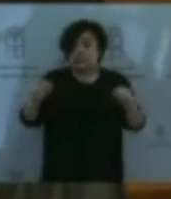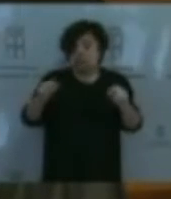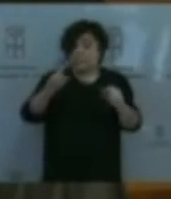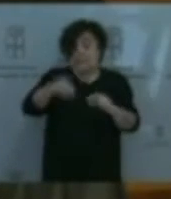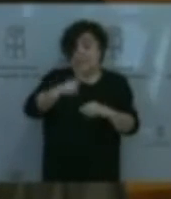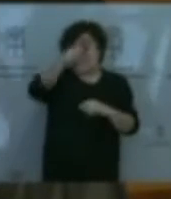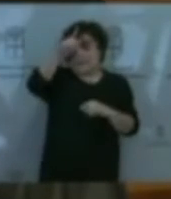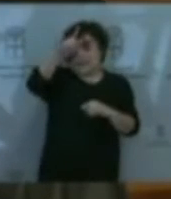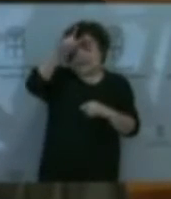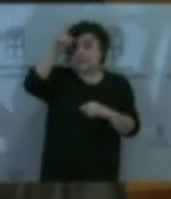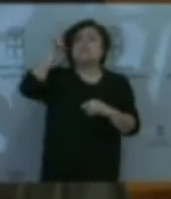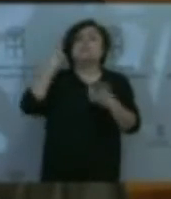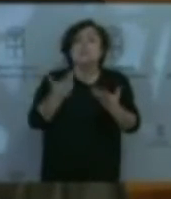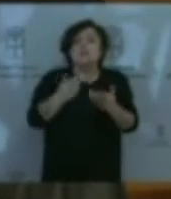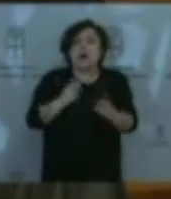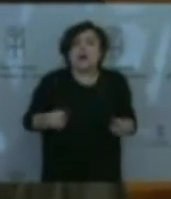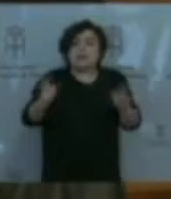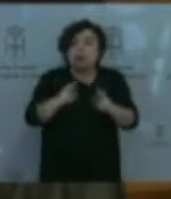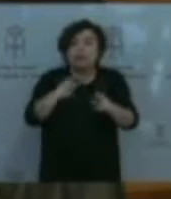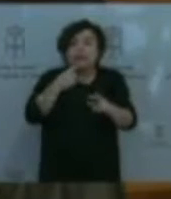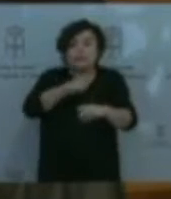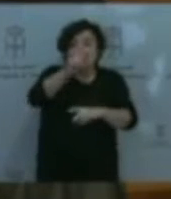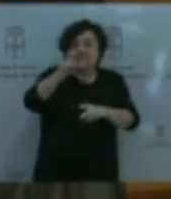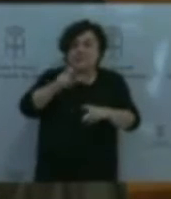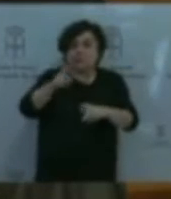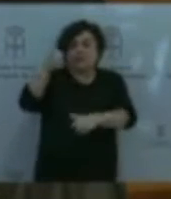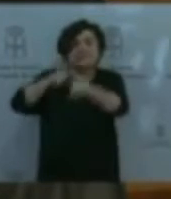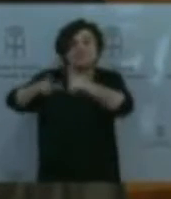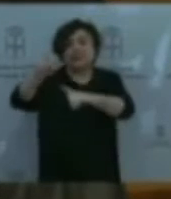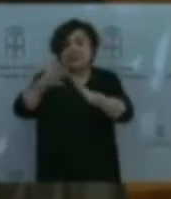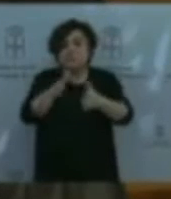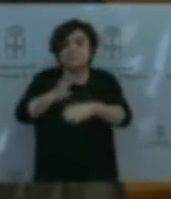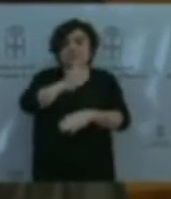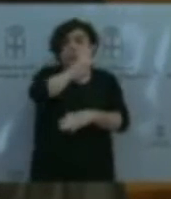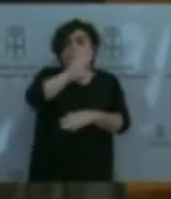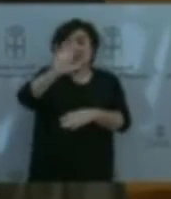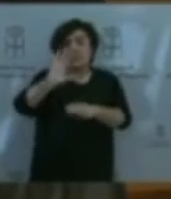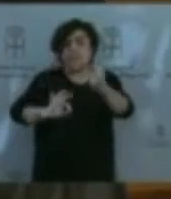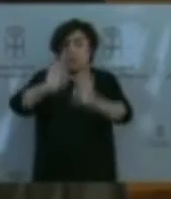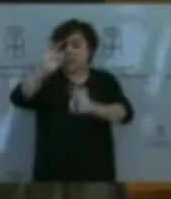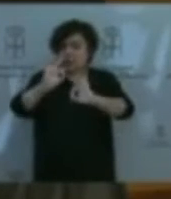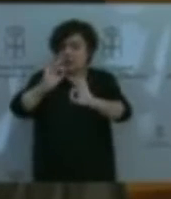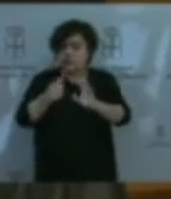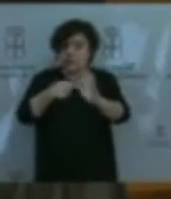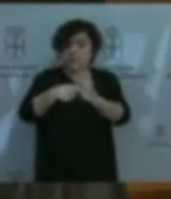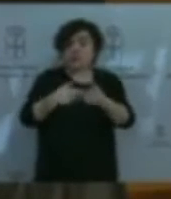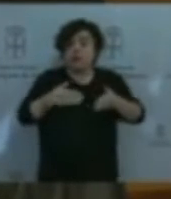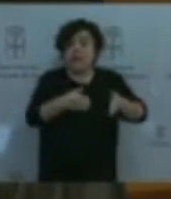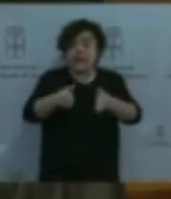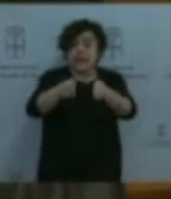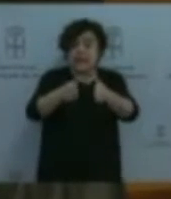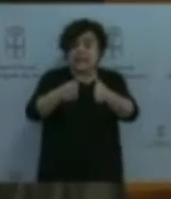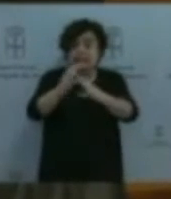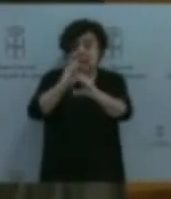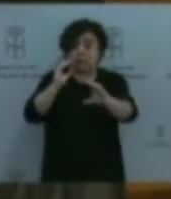viajeros está en la actualidad alrededor del 45% en el transporte interurbano por carretera respecto al nivel anterior al estado de alarma. Con